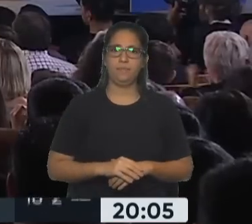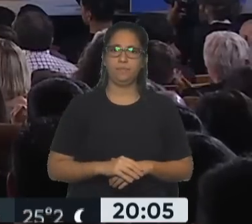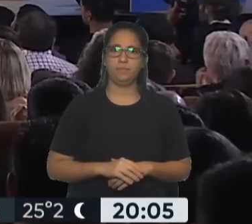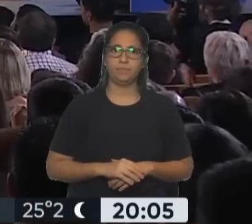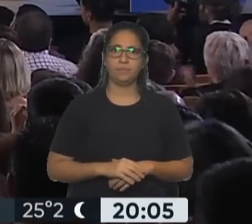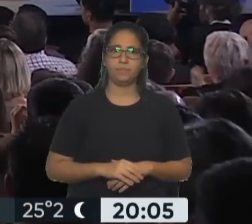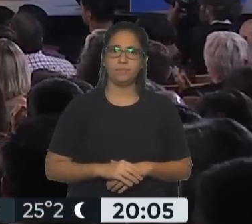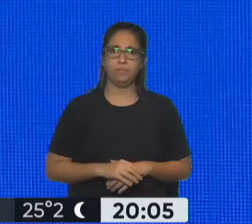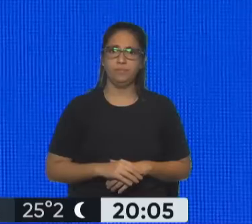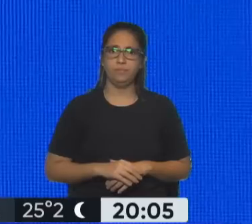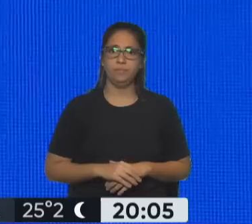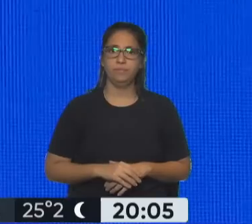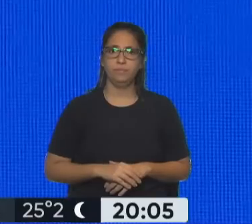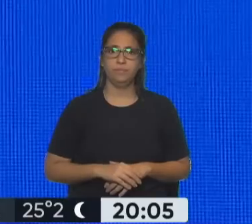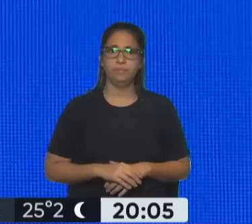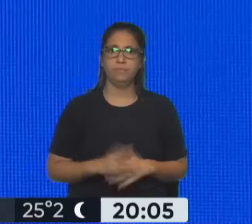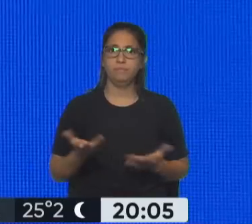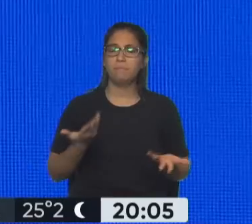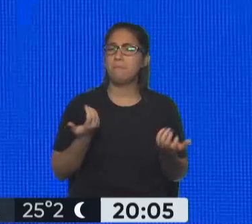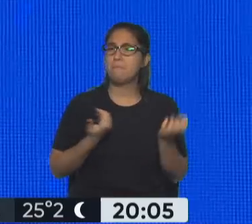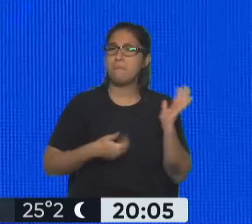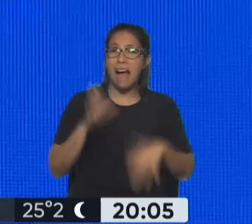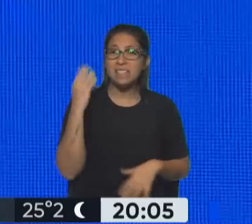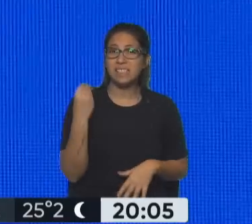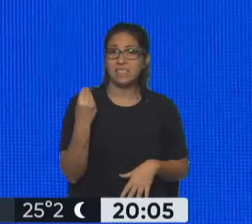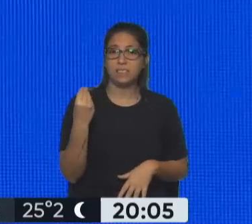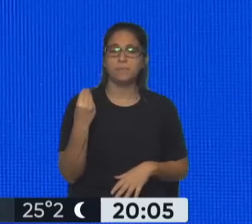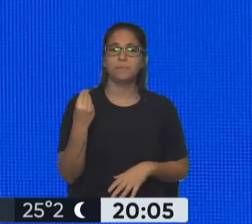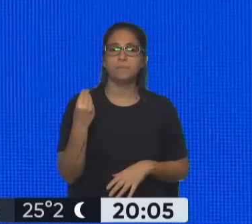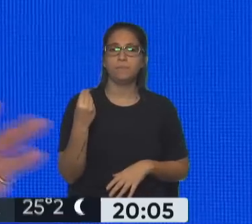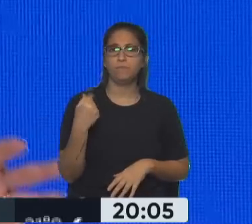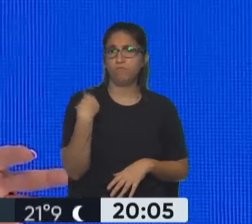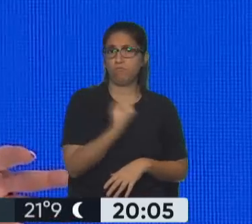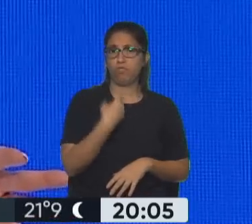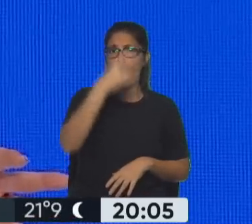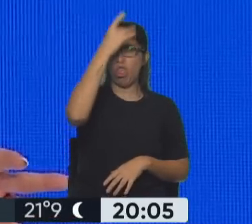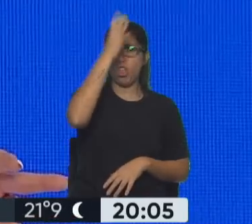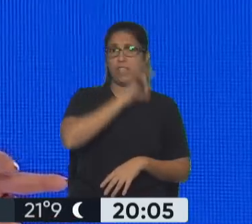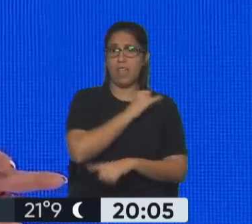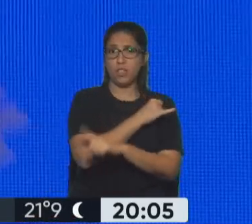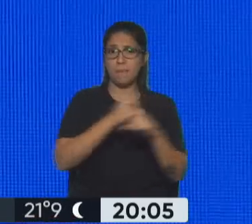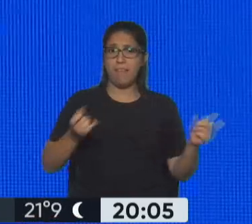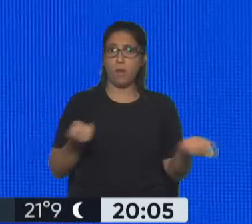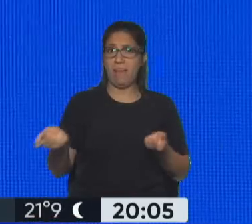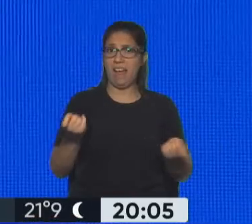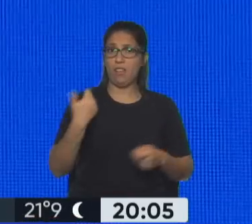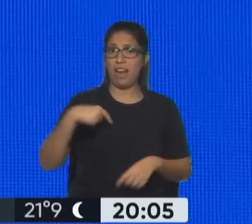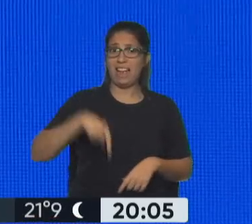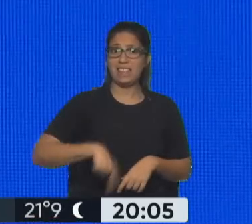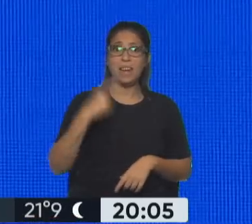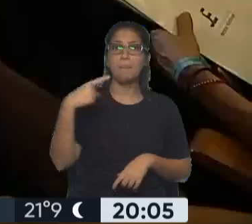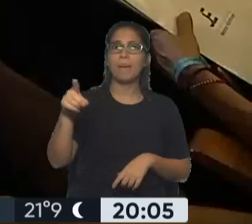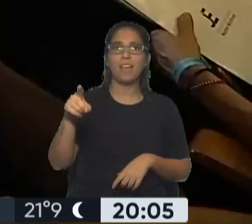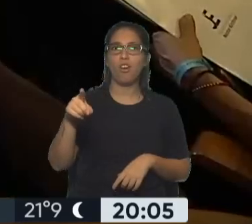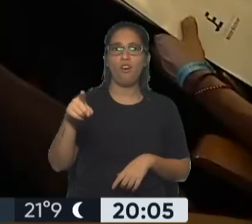Sobre todo, agravado todo esto, porque nosotros estuvimos 12 años y medio administrando el país, pero no estaba el